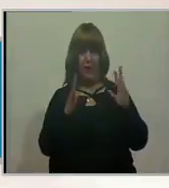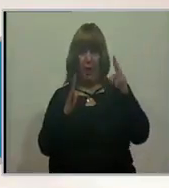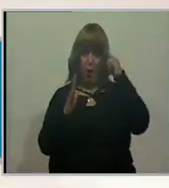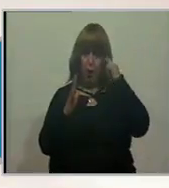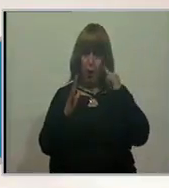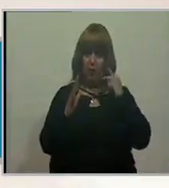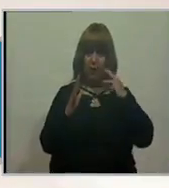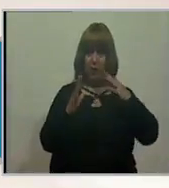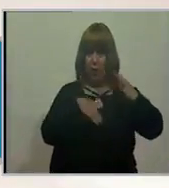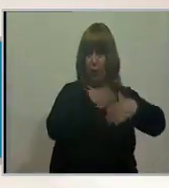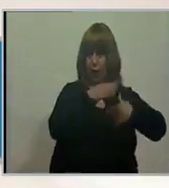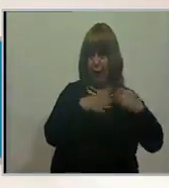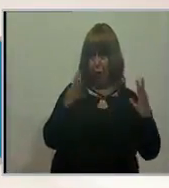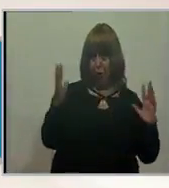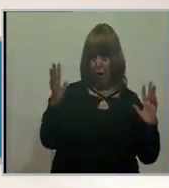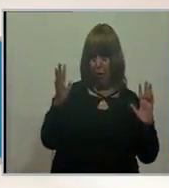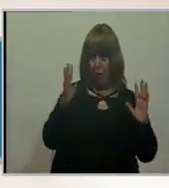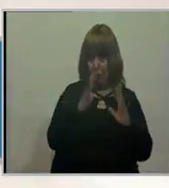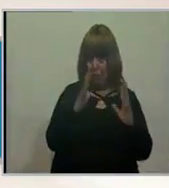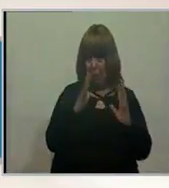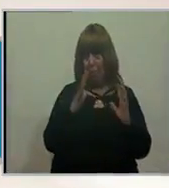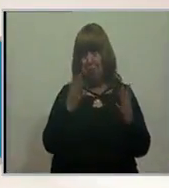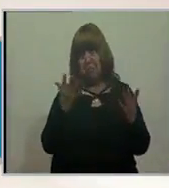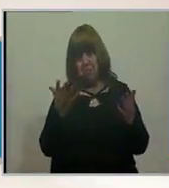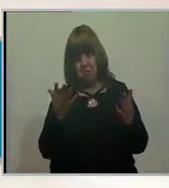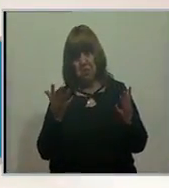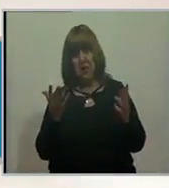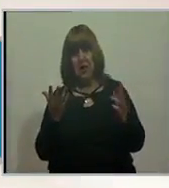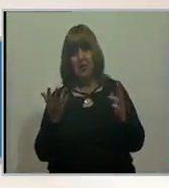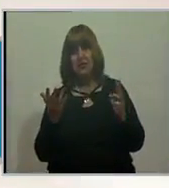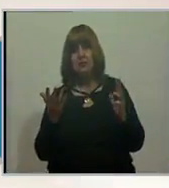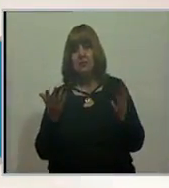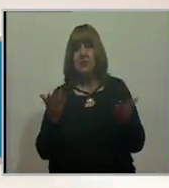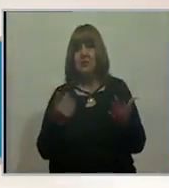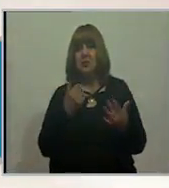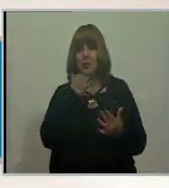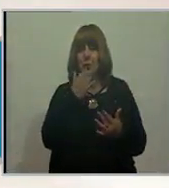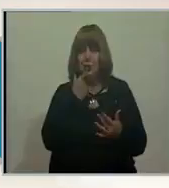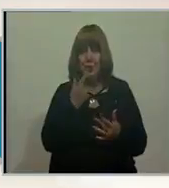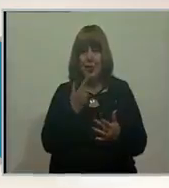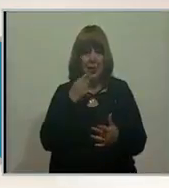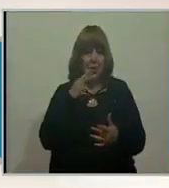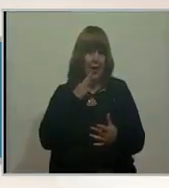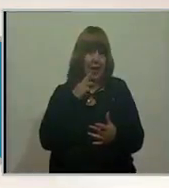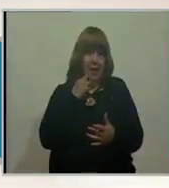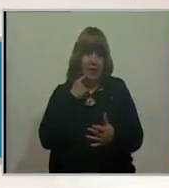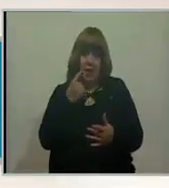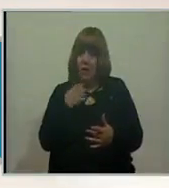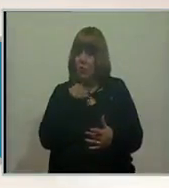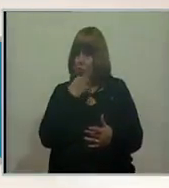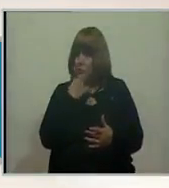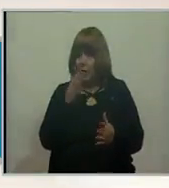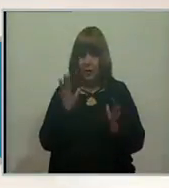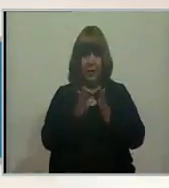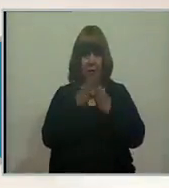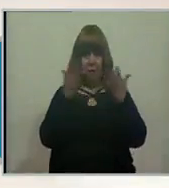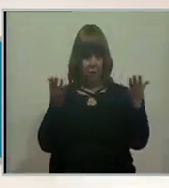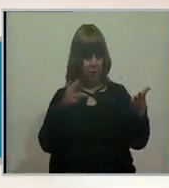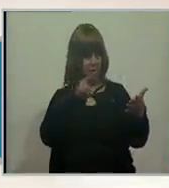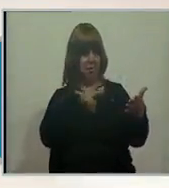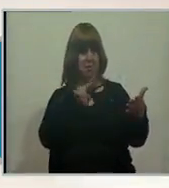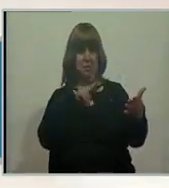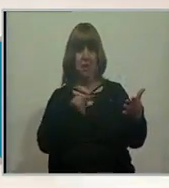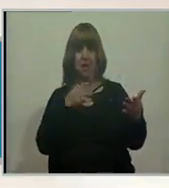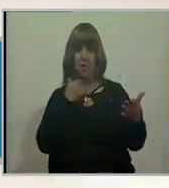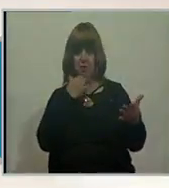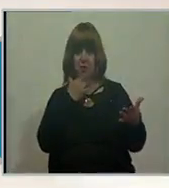espectáculo, Ricardo. Claro, ¿por qué hay nomás pensar en...? Estoy enterando ahora de lo que ha pasado con la selección. ¿Ahora? ¿En serio? ¿Sí? Pará, porque Tano le